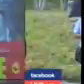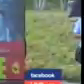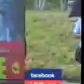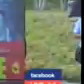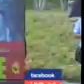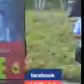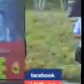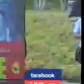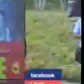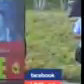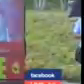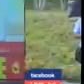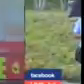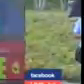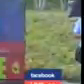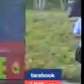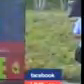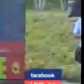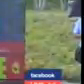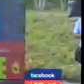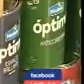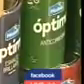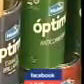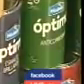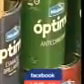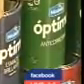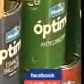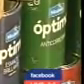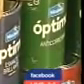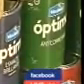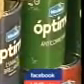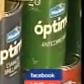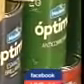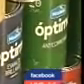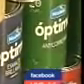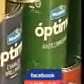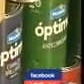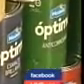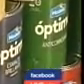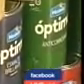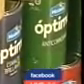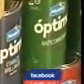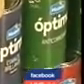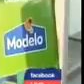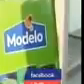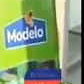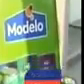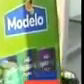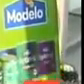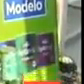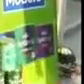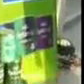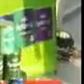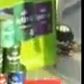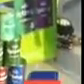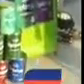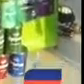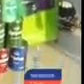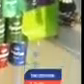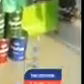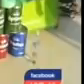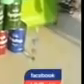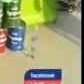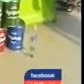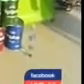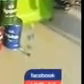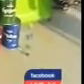también se hizo el anuncio de la comercialización exclusiva de la marca de pintura modelo del grupo Solid quien ahora forma parte de los